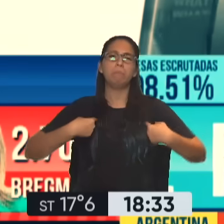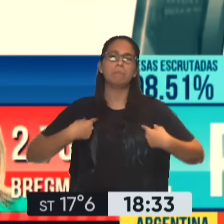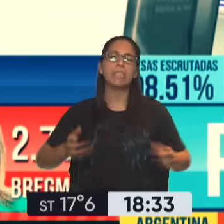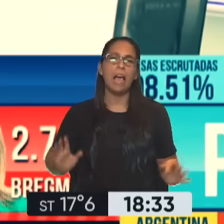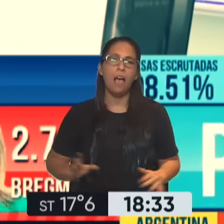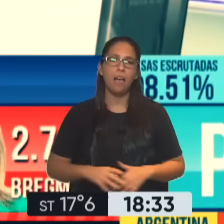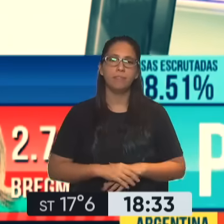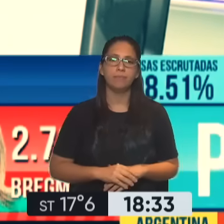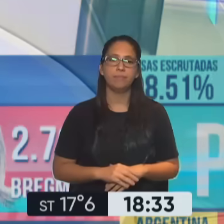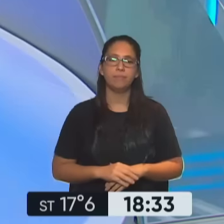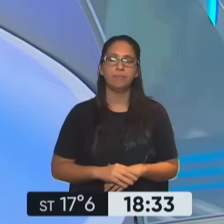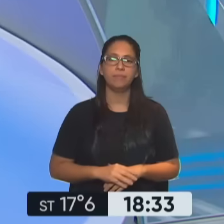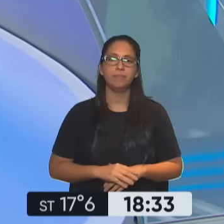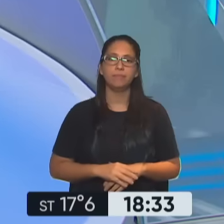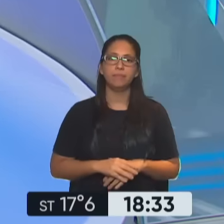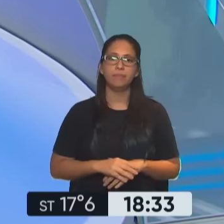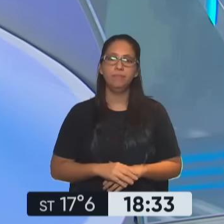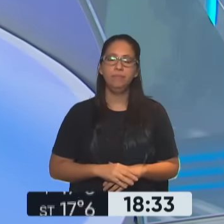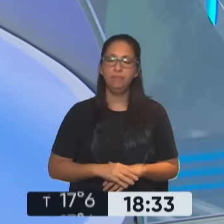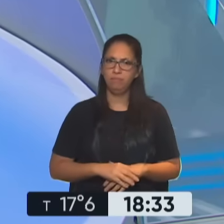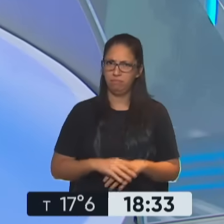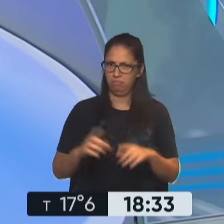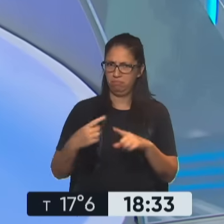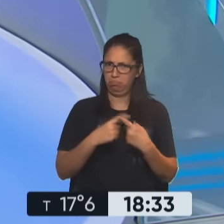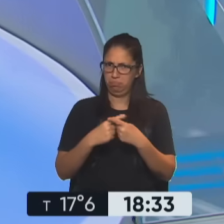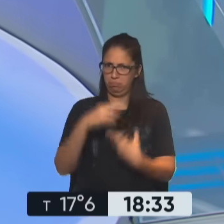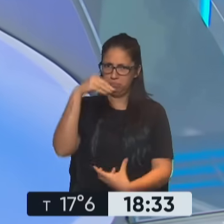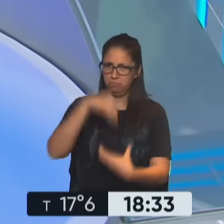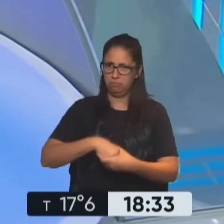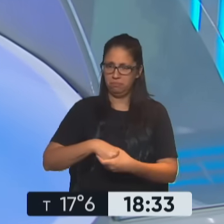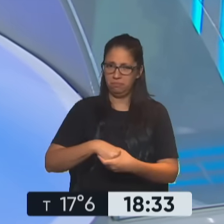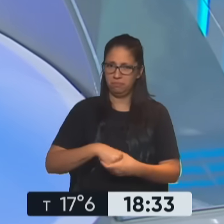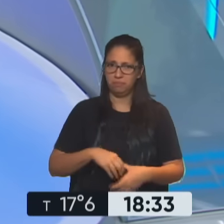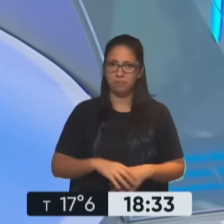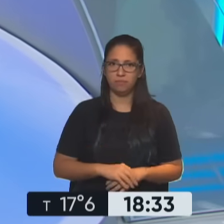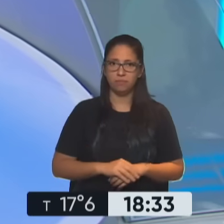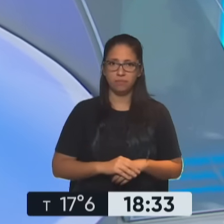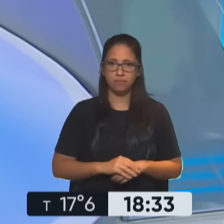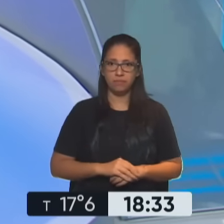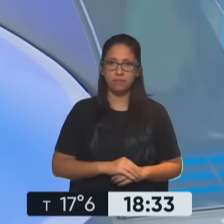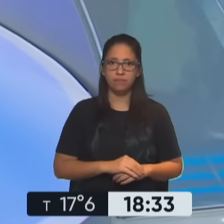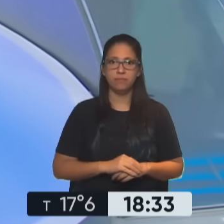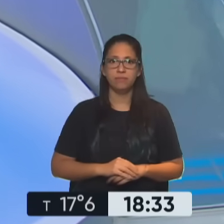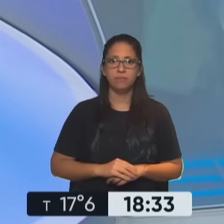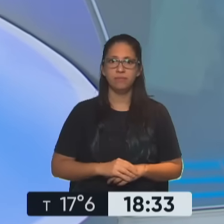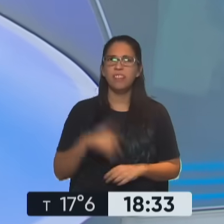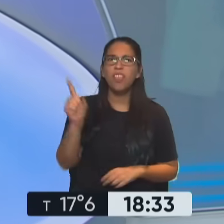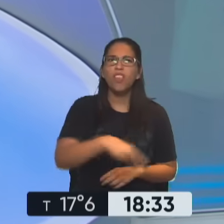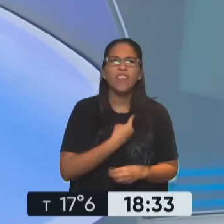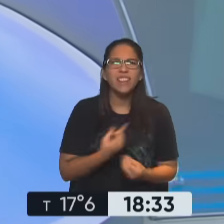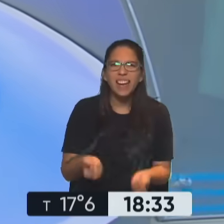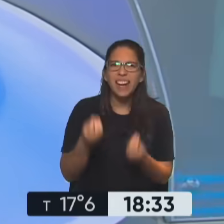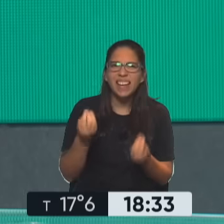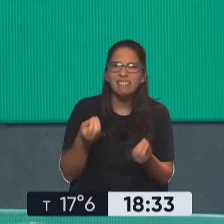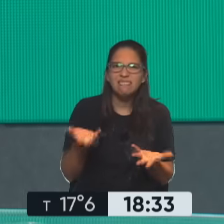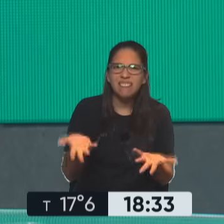Lemoine. ¿Cuánta interna, che? ¿Y de dónde salieron todo esto? Yo